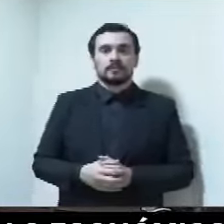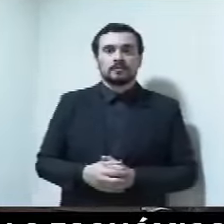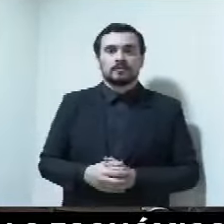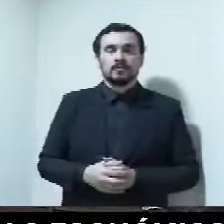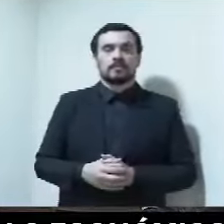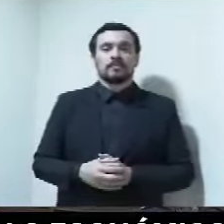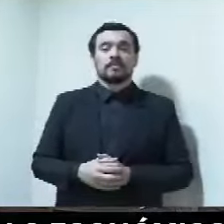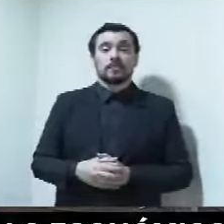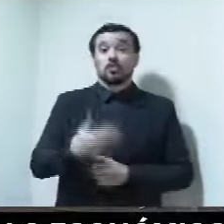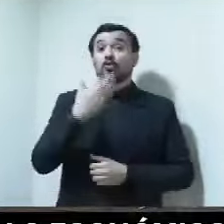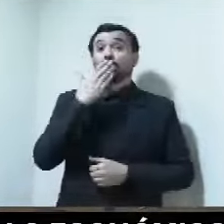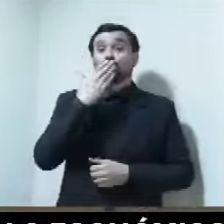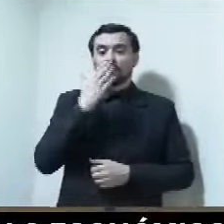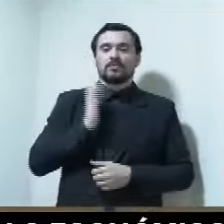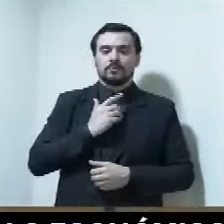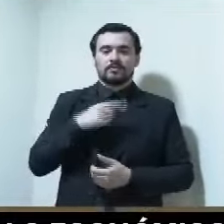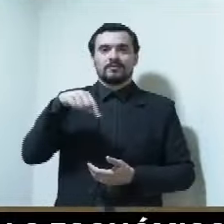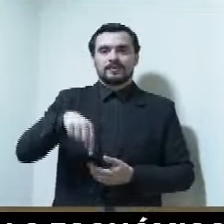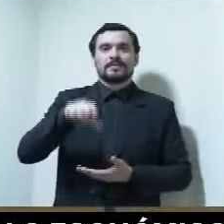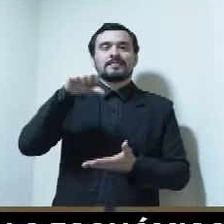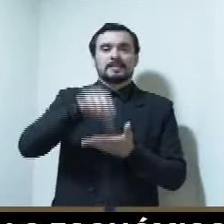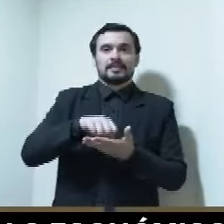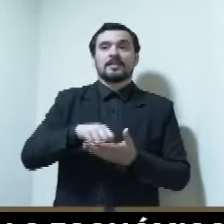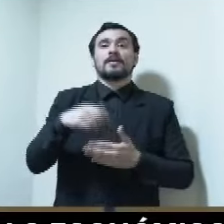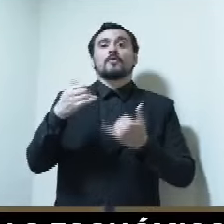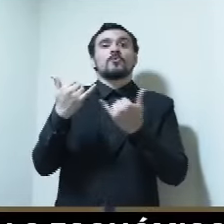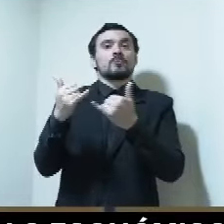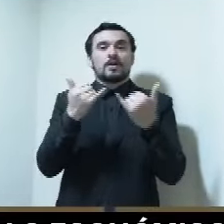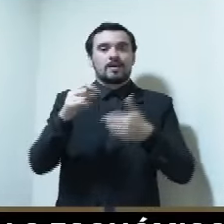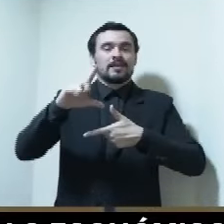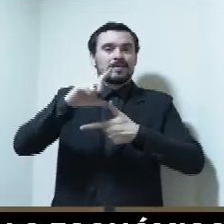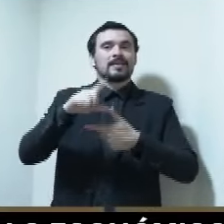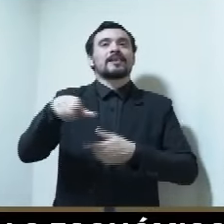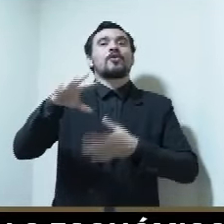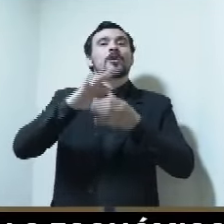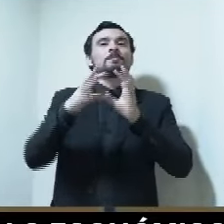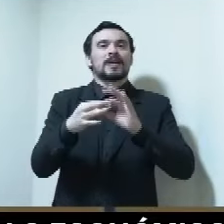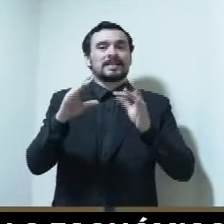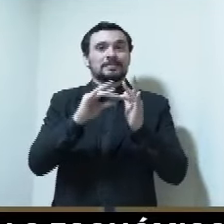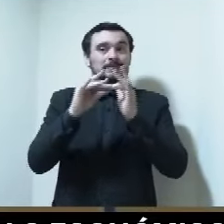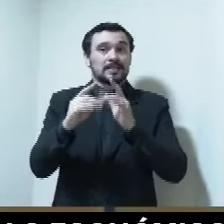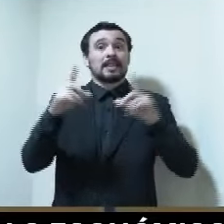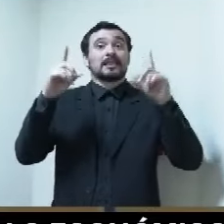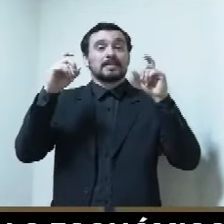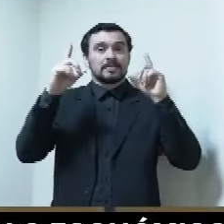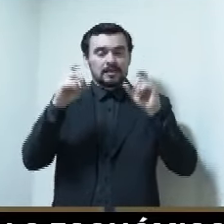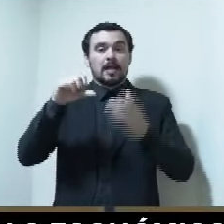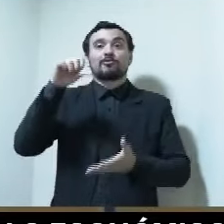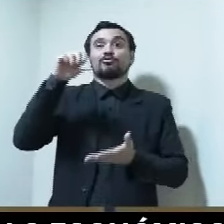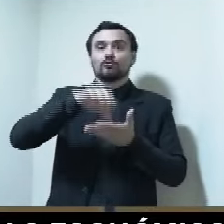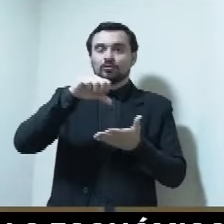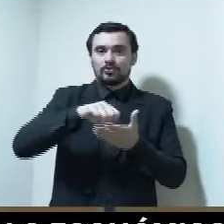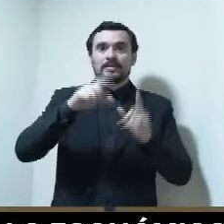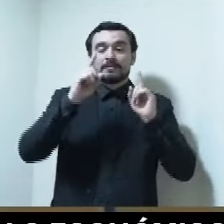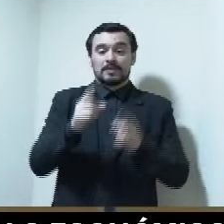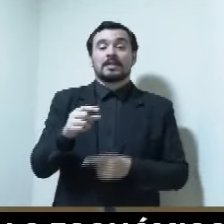En octubre seremos sede de la cuarta edición de los Juegos Latinoamericanos de Olimpiadas Especiales. En diciembre, Asunción será